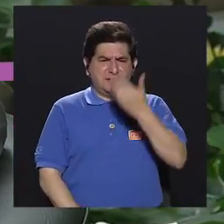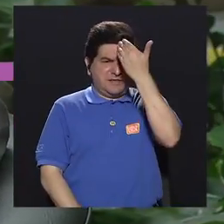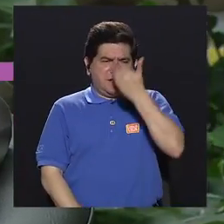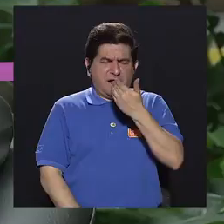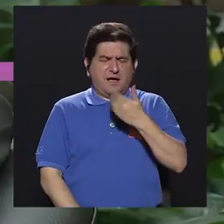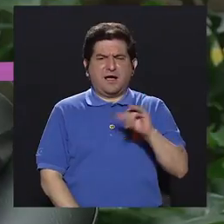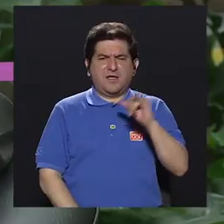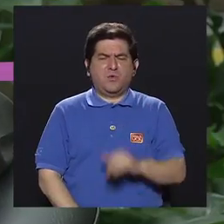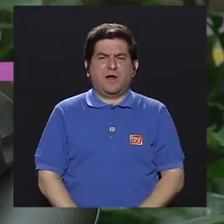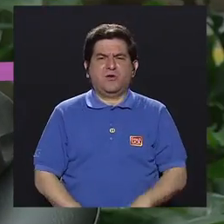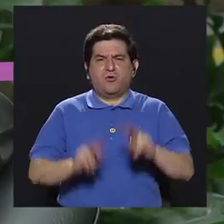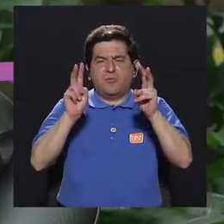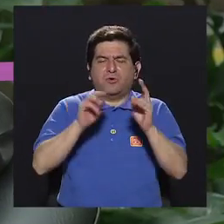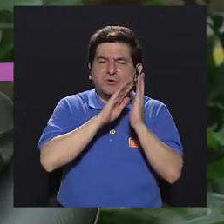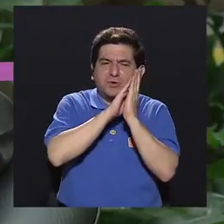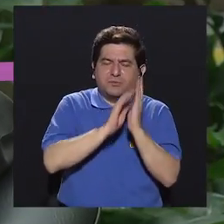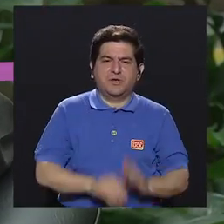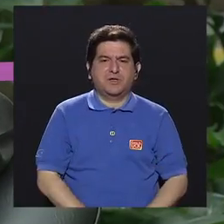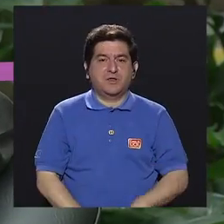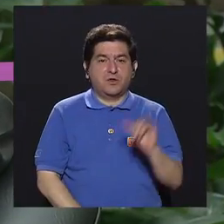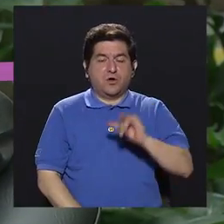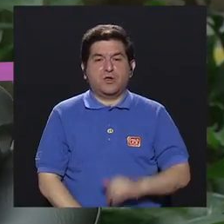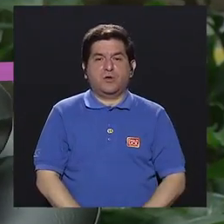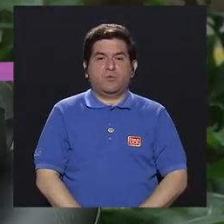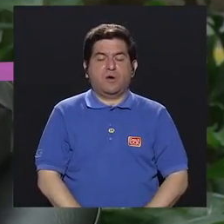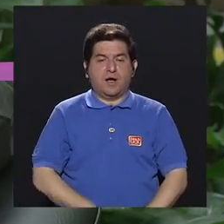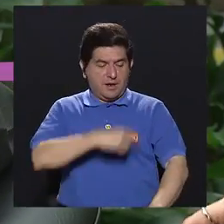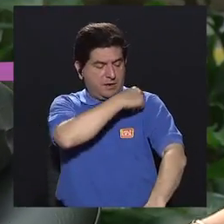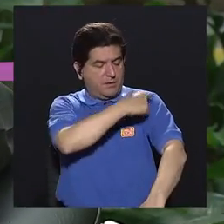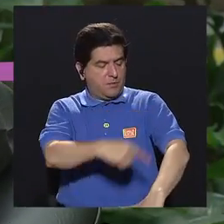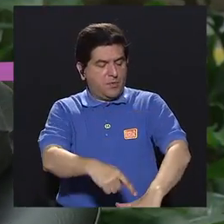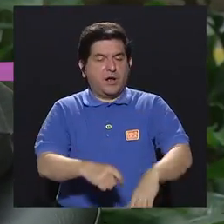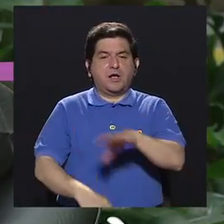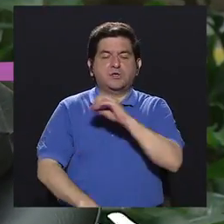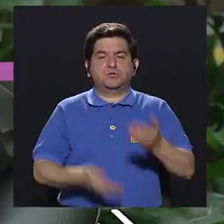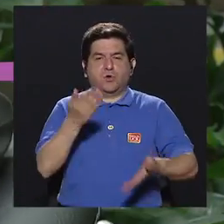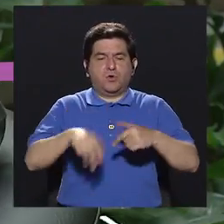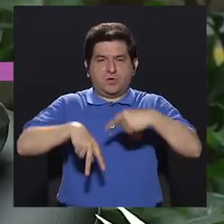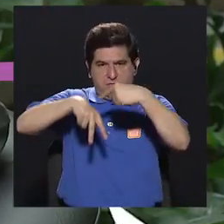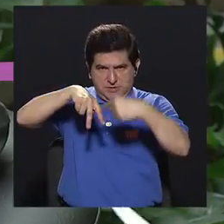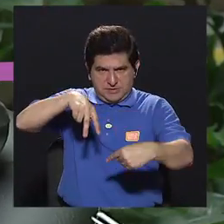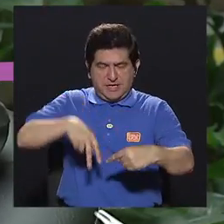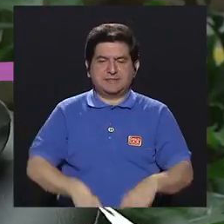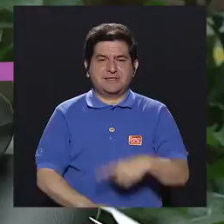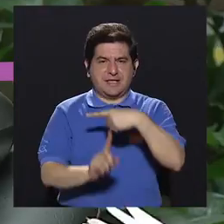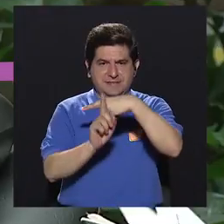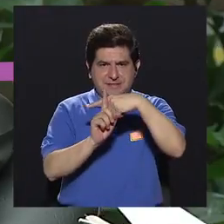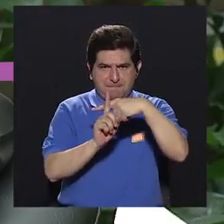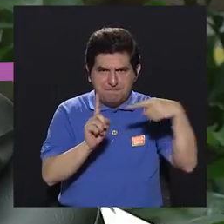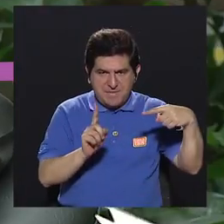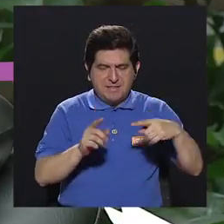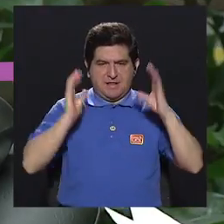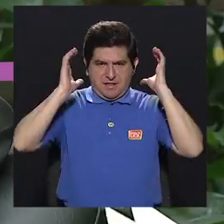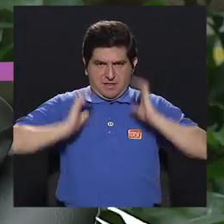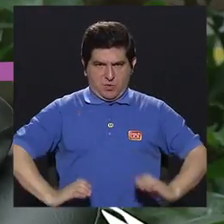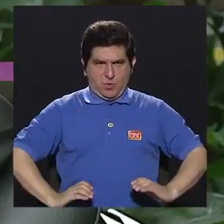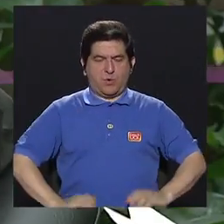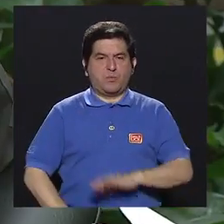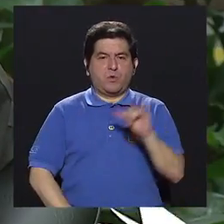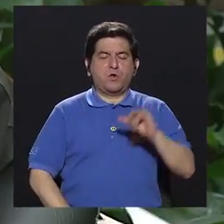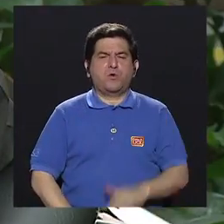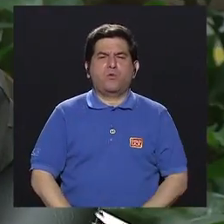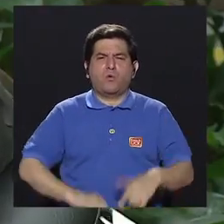la cara, en un brazo, en una pierna, enfocado más que todo en la mitad del cuerpo. Puede presentarse, por ejemplo,